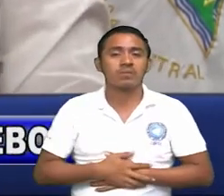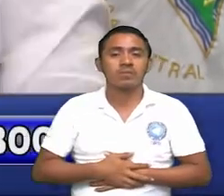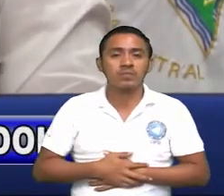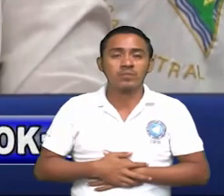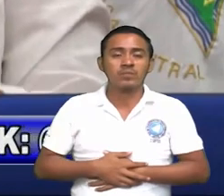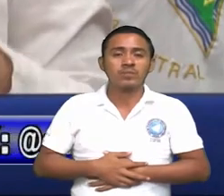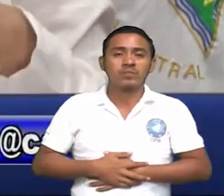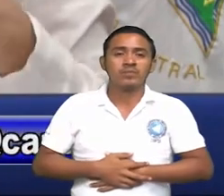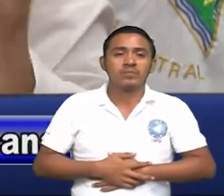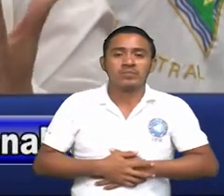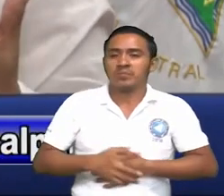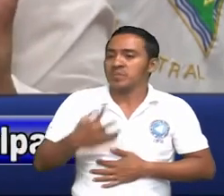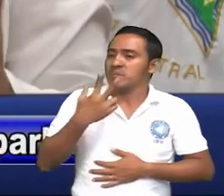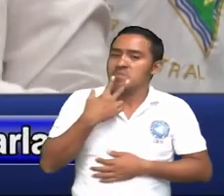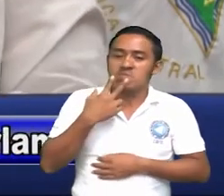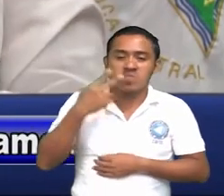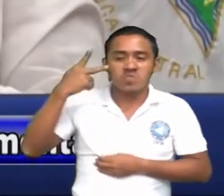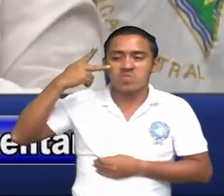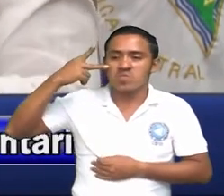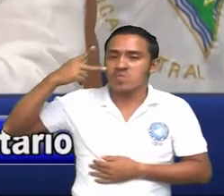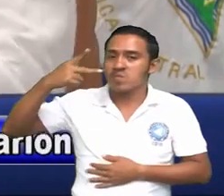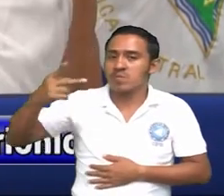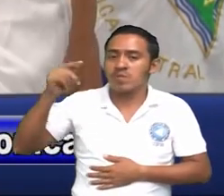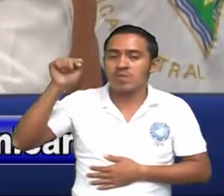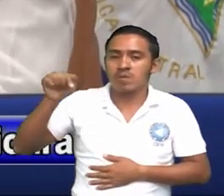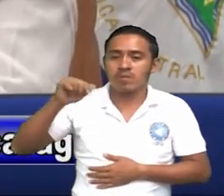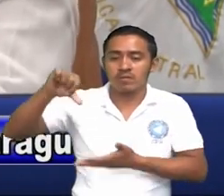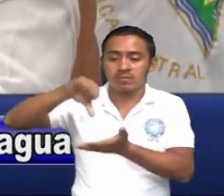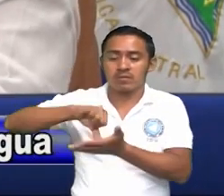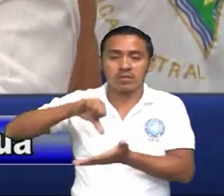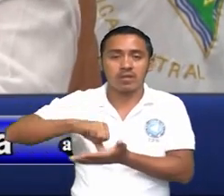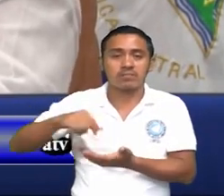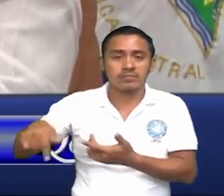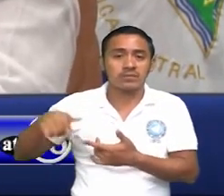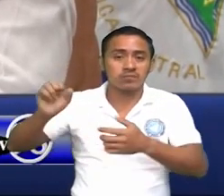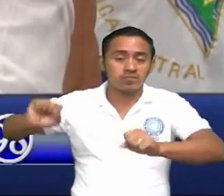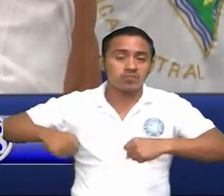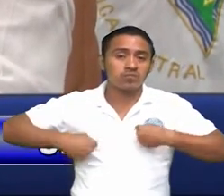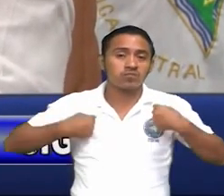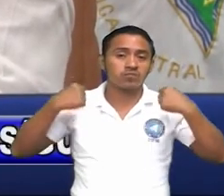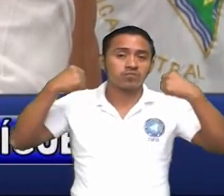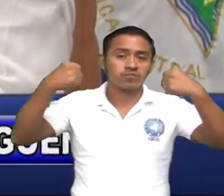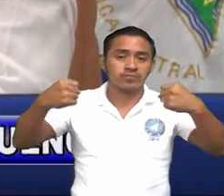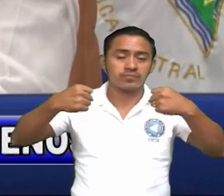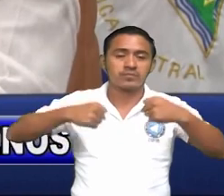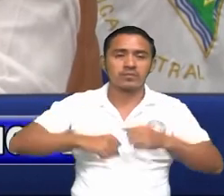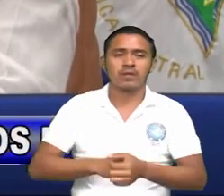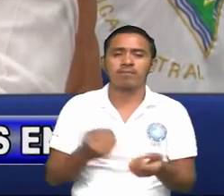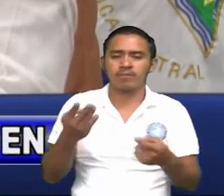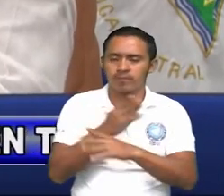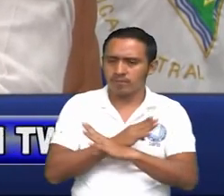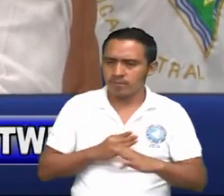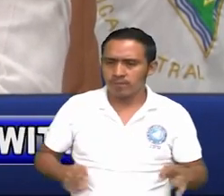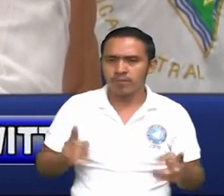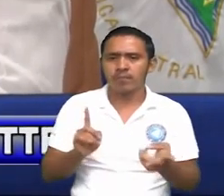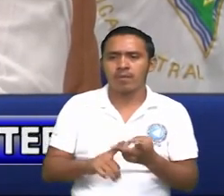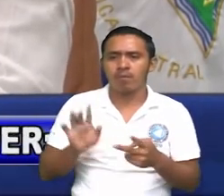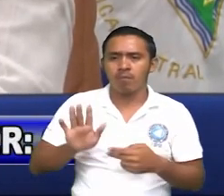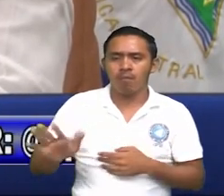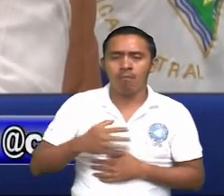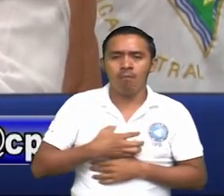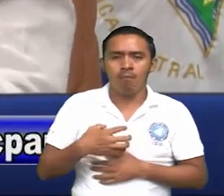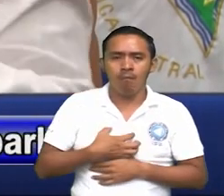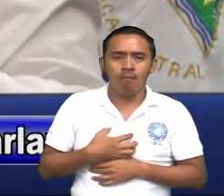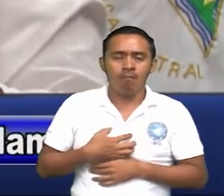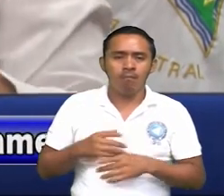y no reconocen cómo Irán ha venido fortaleciendo la paz en su propia